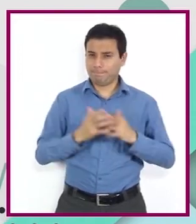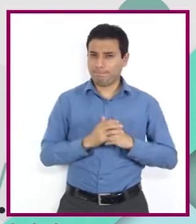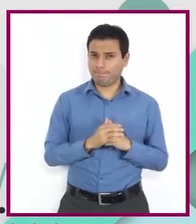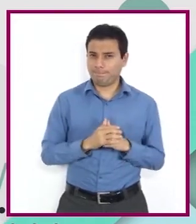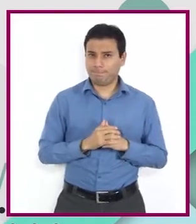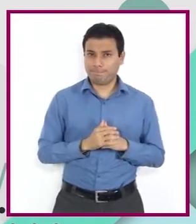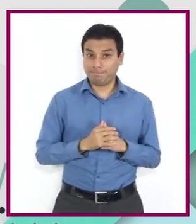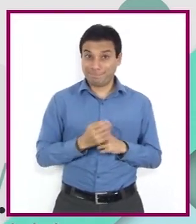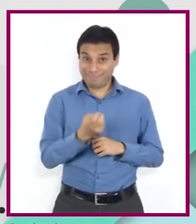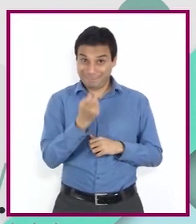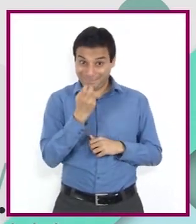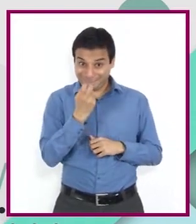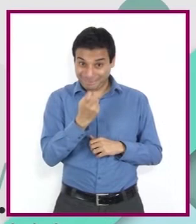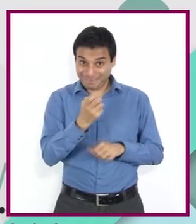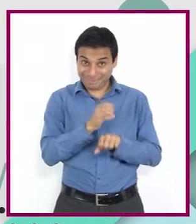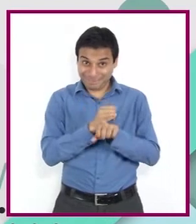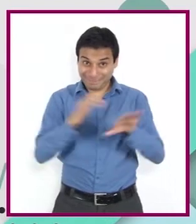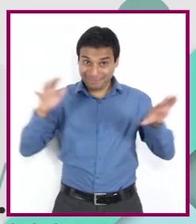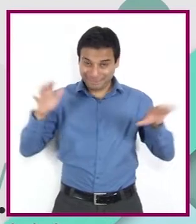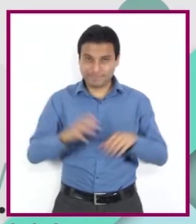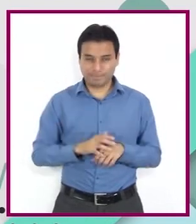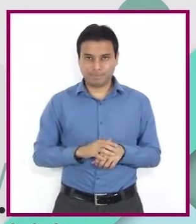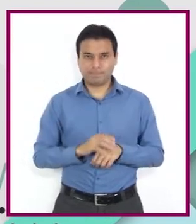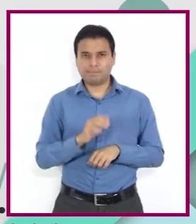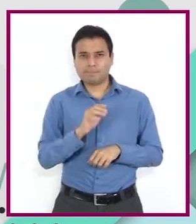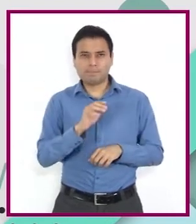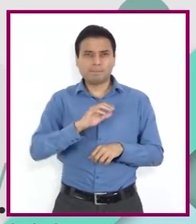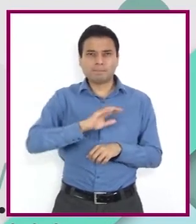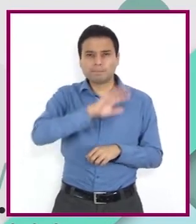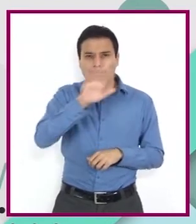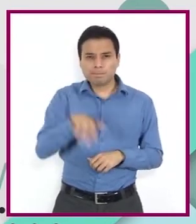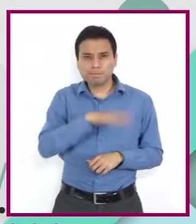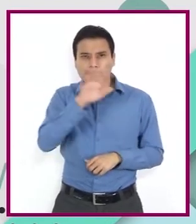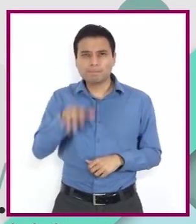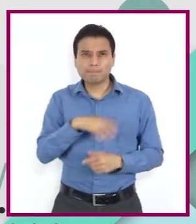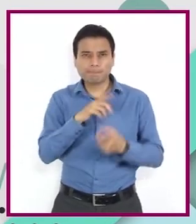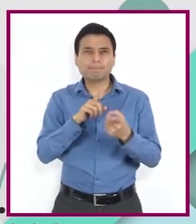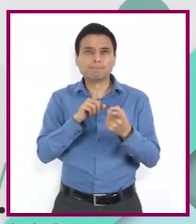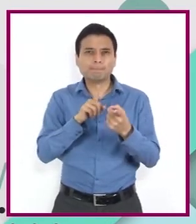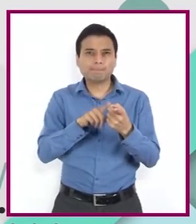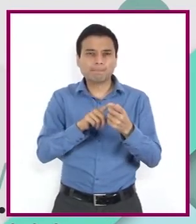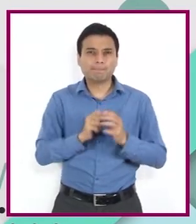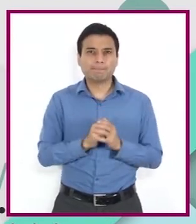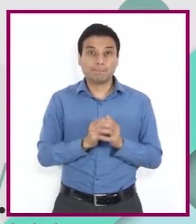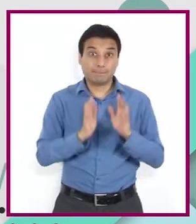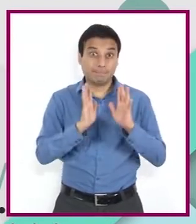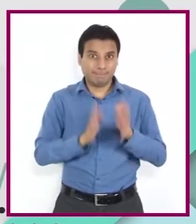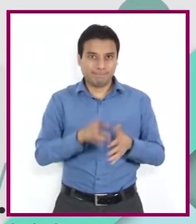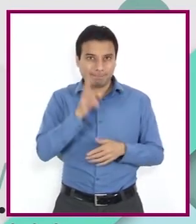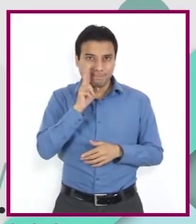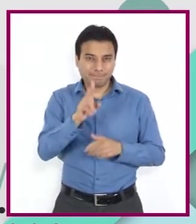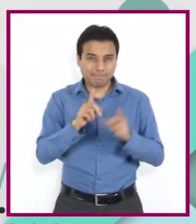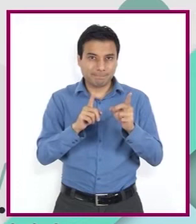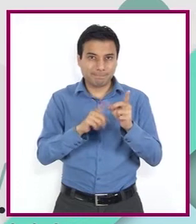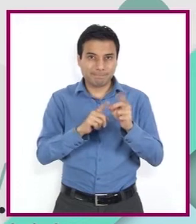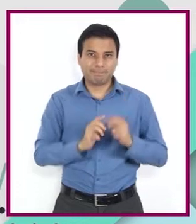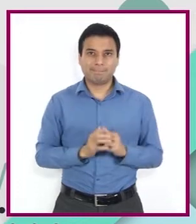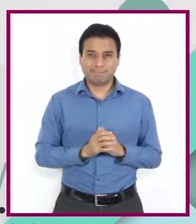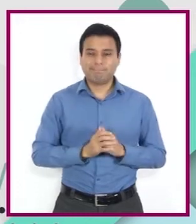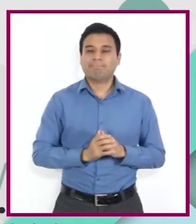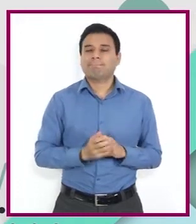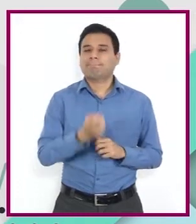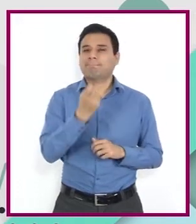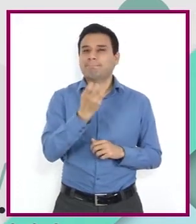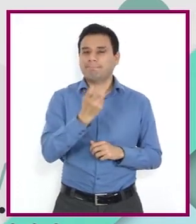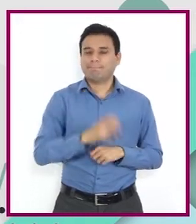ese dato en la gráfica, leer el valor que le corresponde en el número de obreros. ¿Ya vieron la respuesta? Correcto,